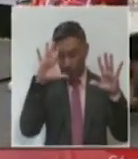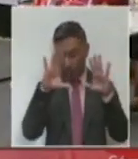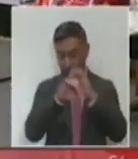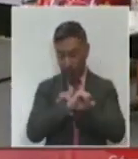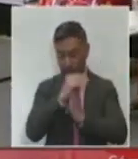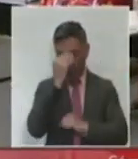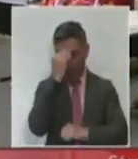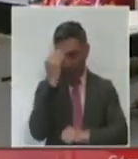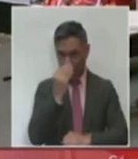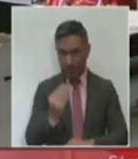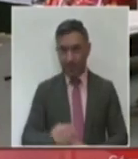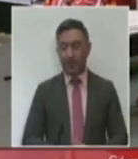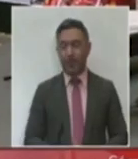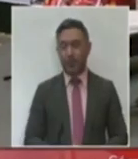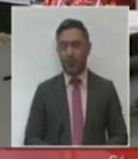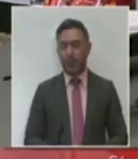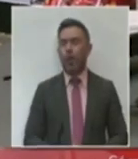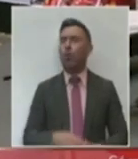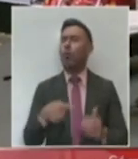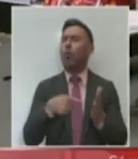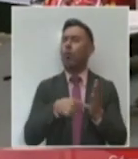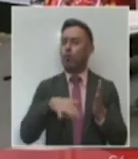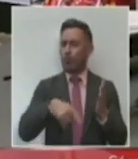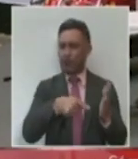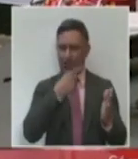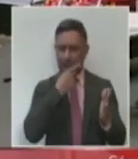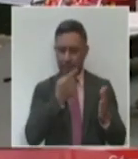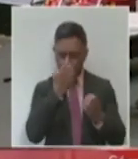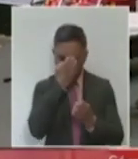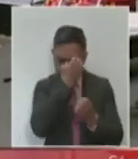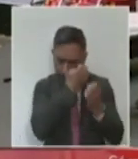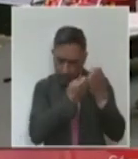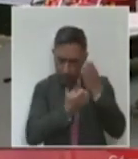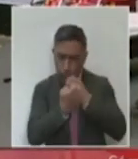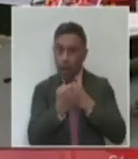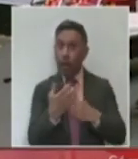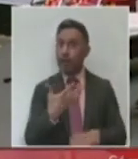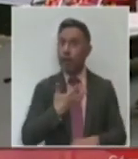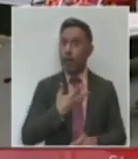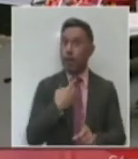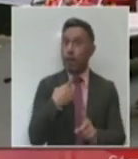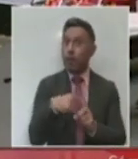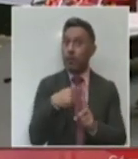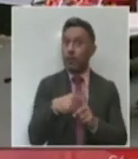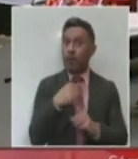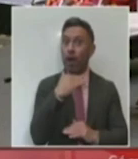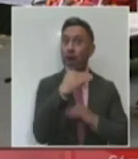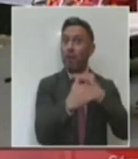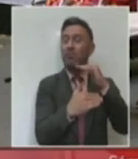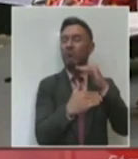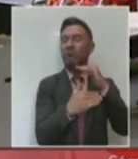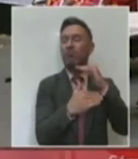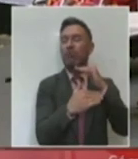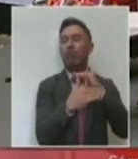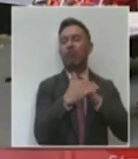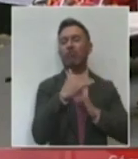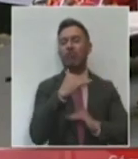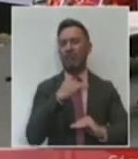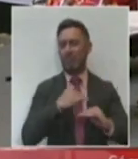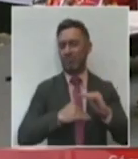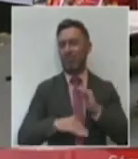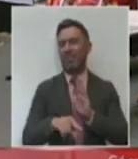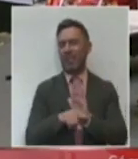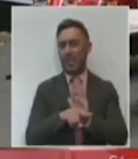pues más que avances son retrocesos, ¿por qué el Estado de Derecho no mejora? Yo empezaría este diálogo con mis